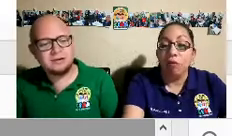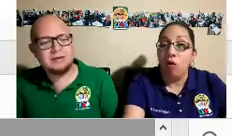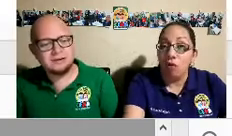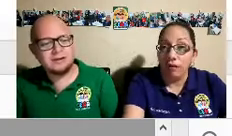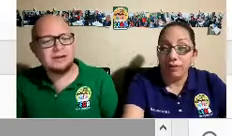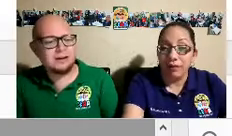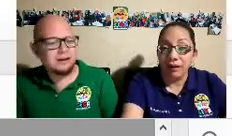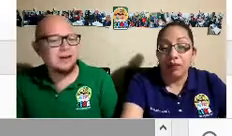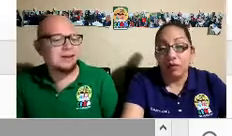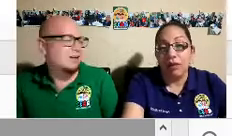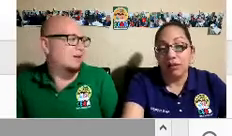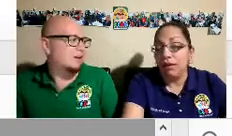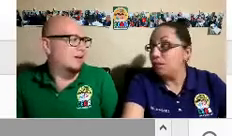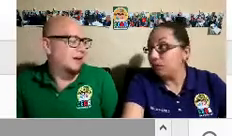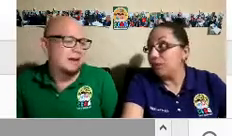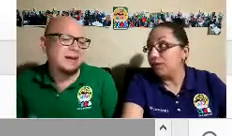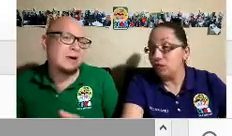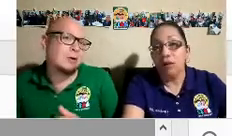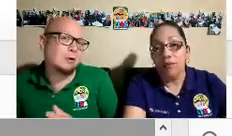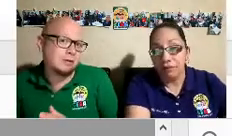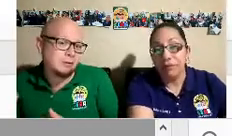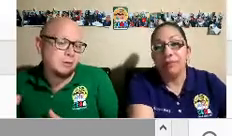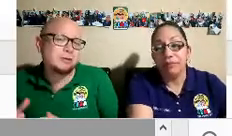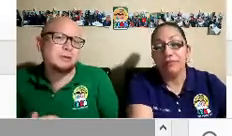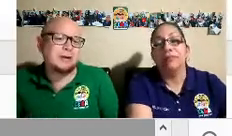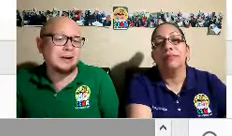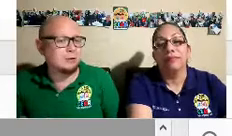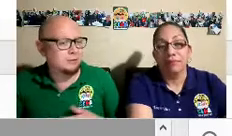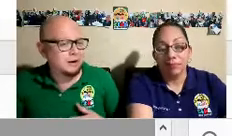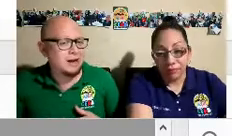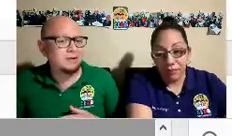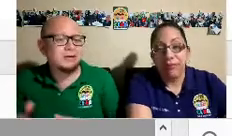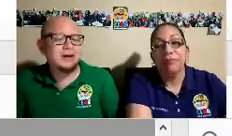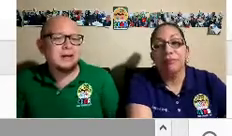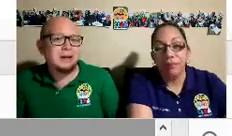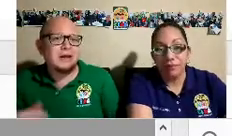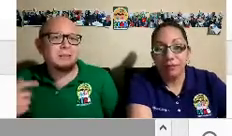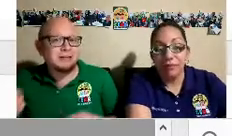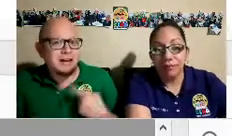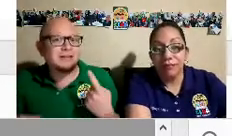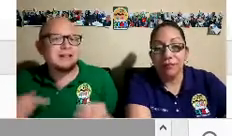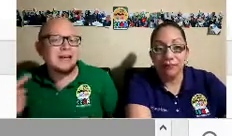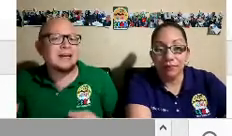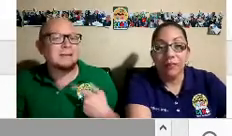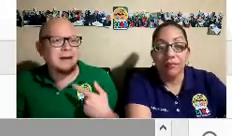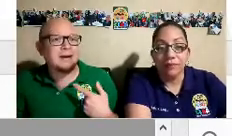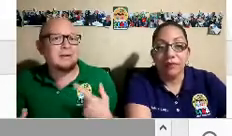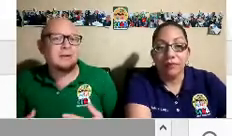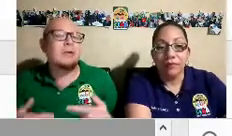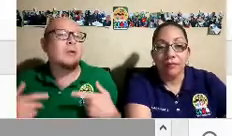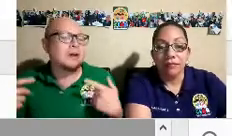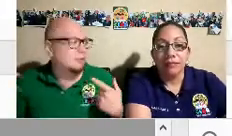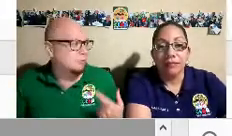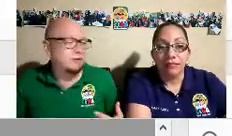tenemos colores, que son los que tienen la punta elegí azul. El color más corto, elegí el color más largo. Mensajes que tengan que ver